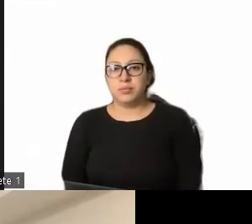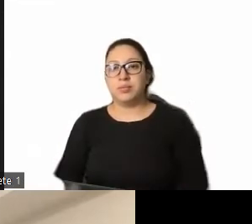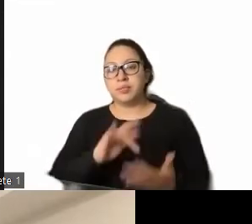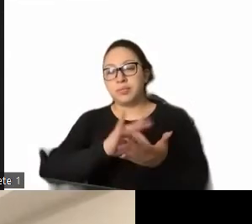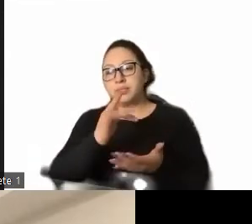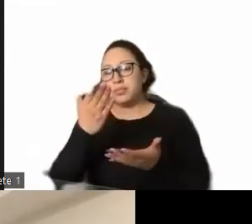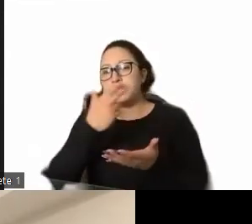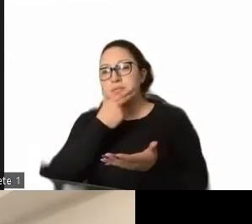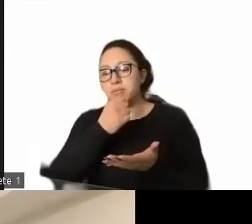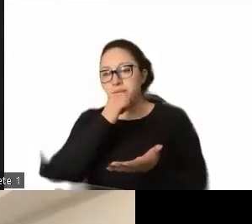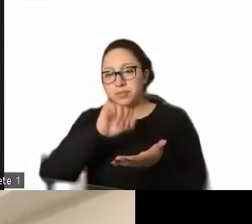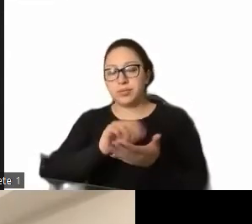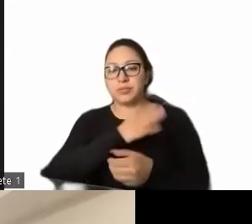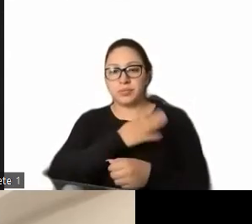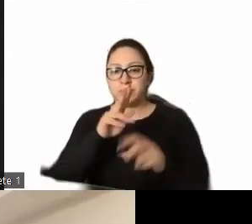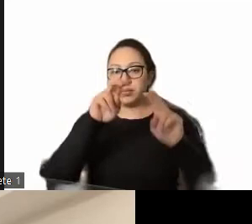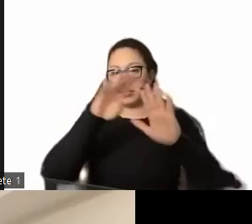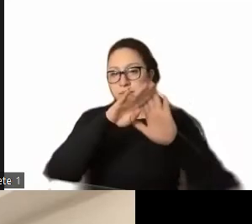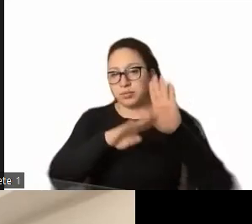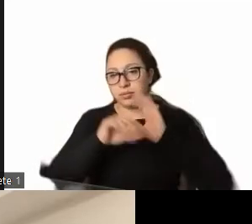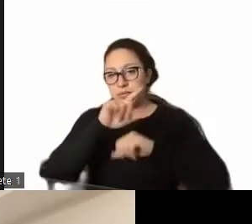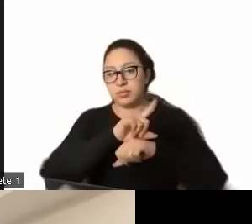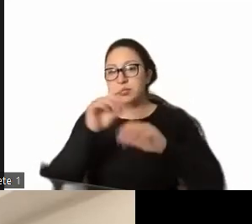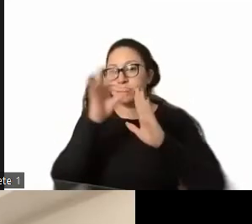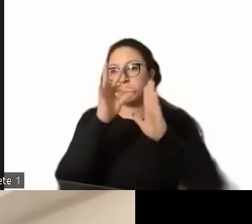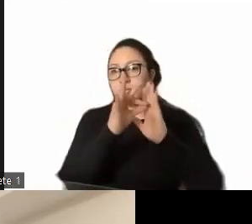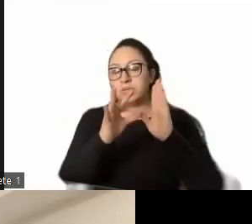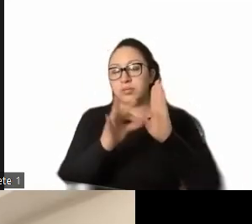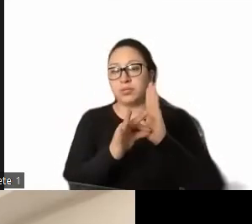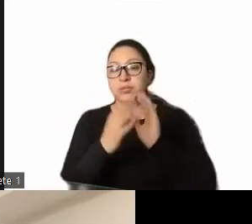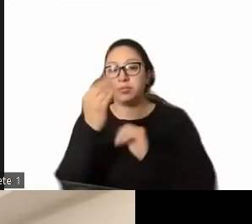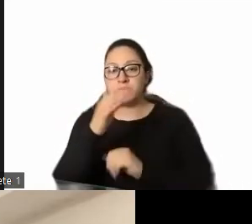de que el presente orden del día consta de 9 puntos.